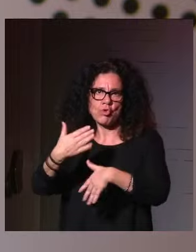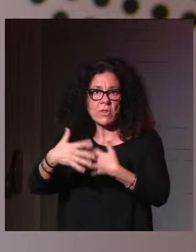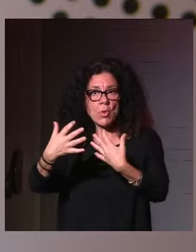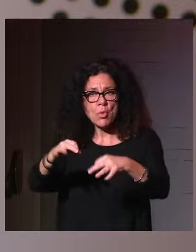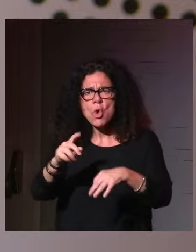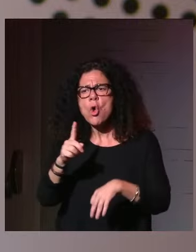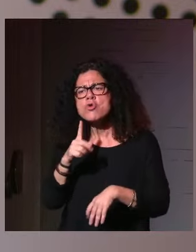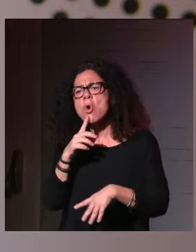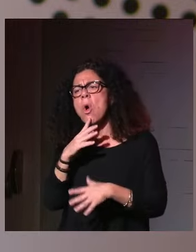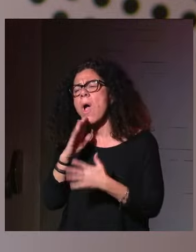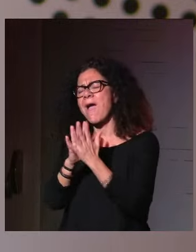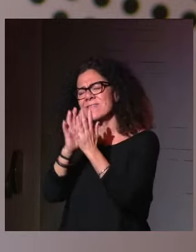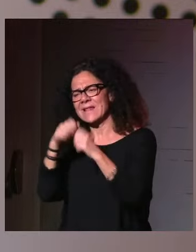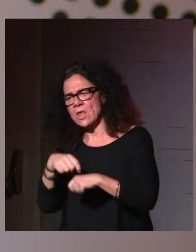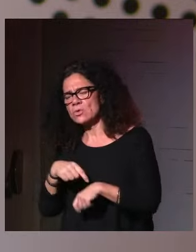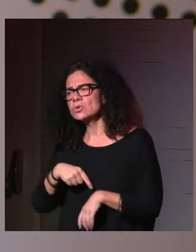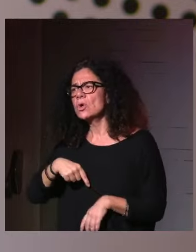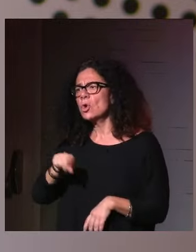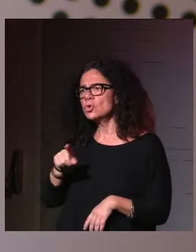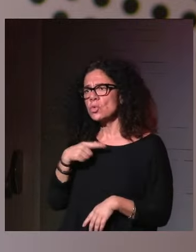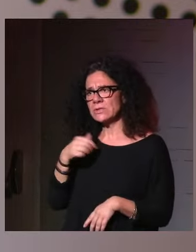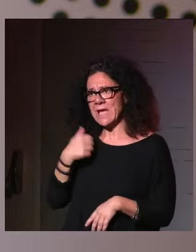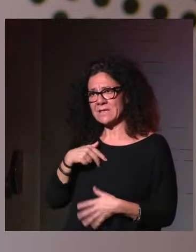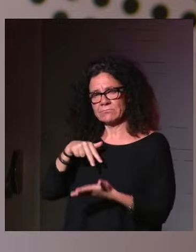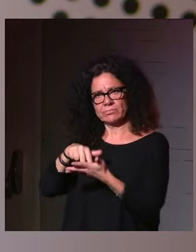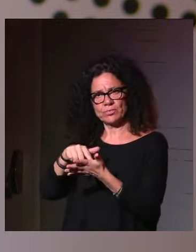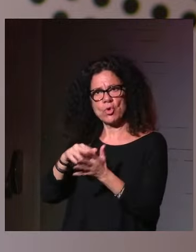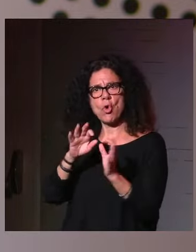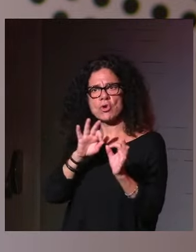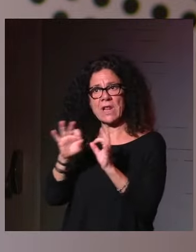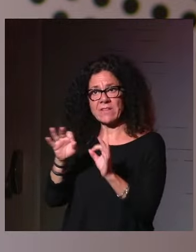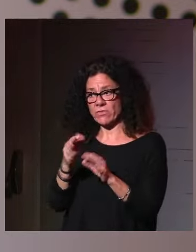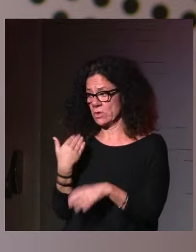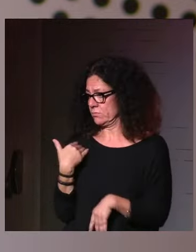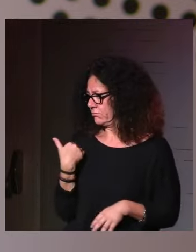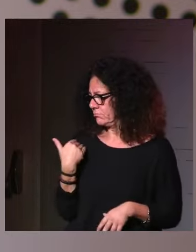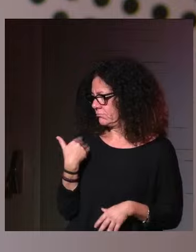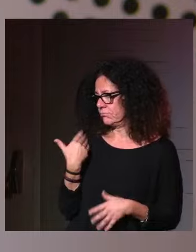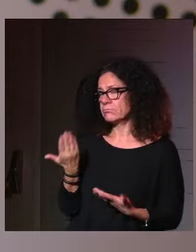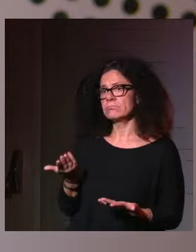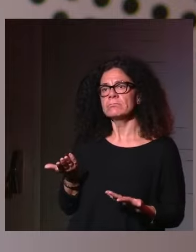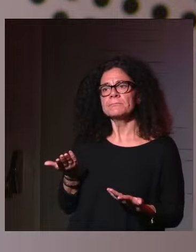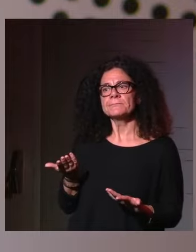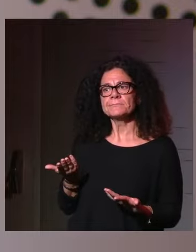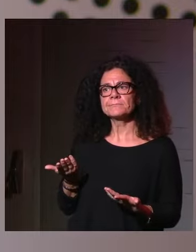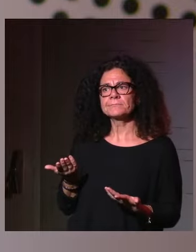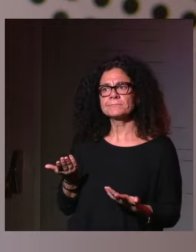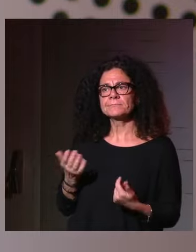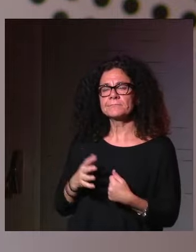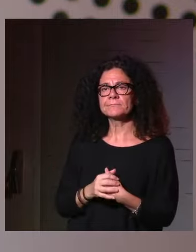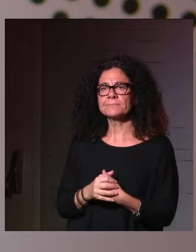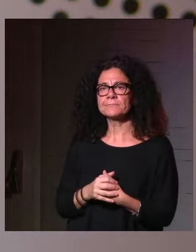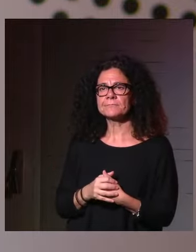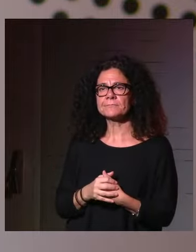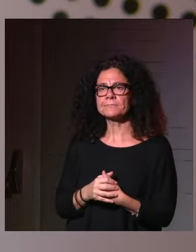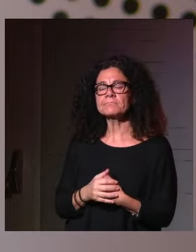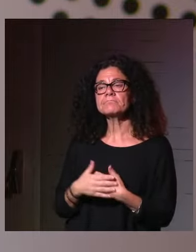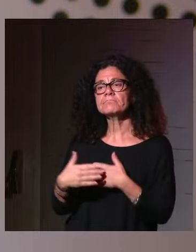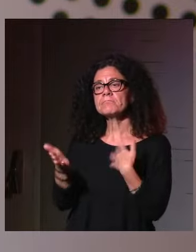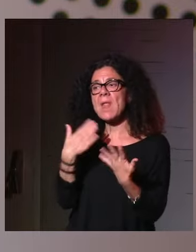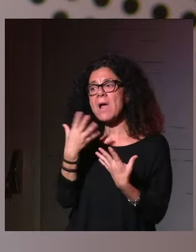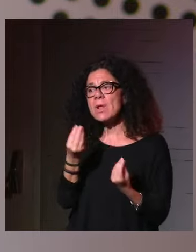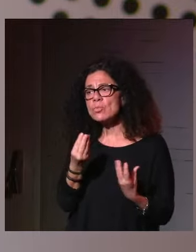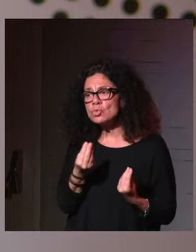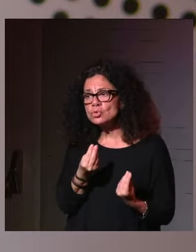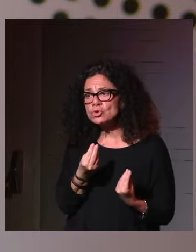regulación de tratados tú has estado con organizaciones en los últimos tiempos e eh que hablan mucho